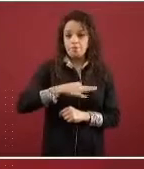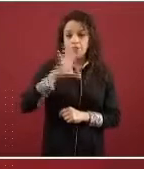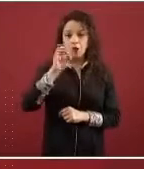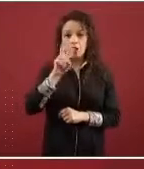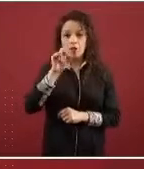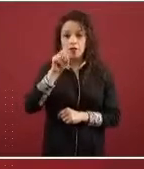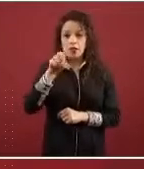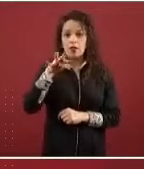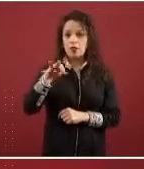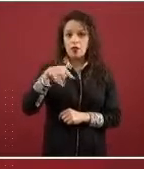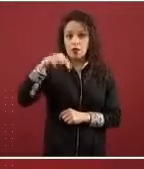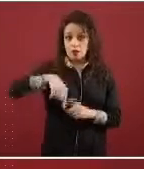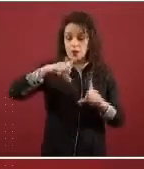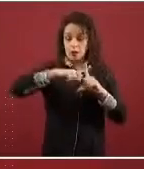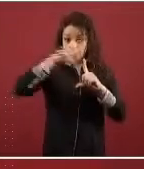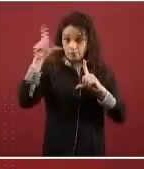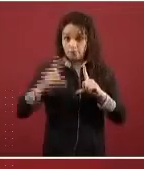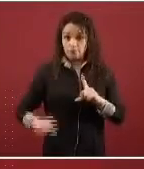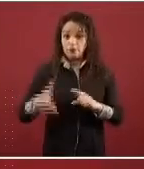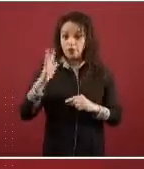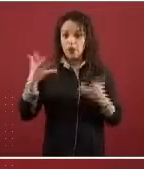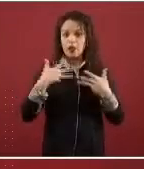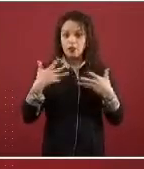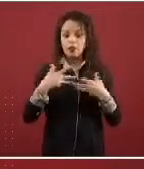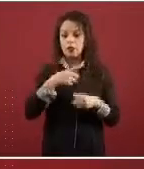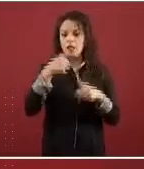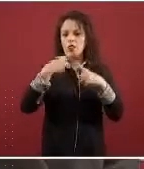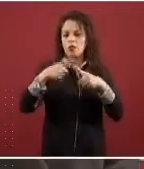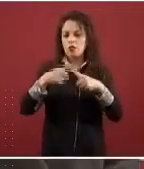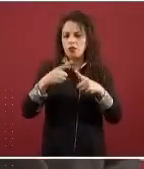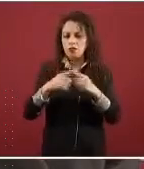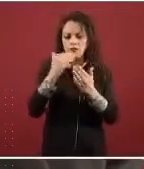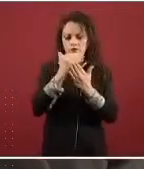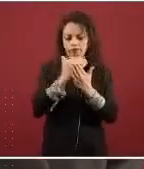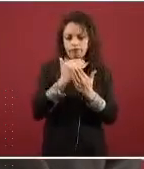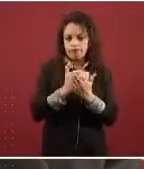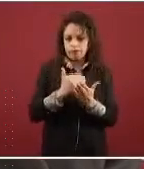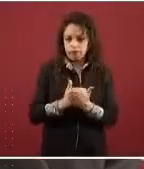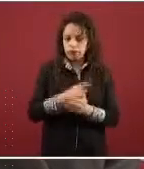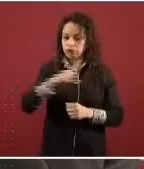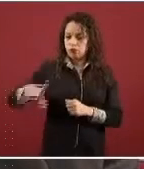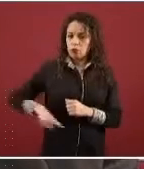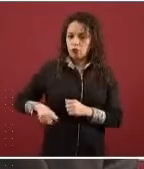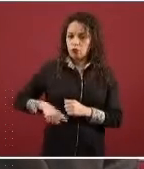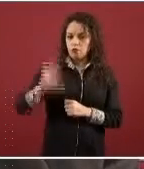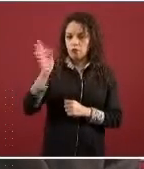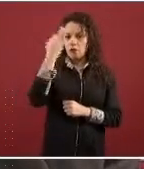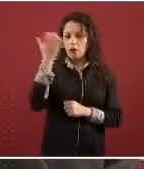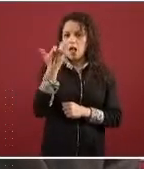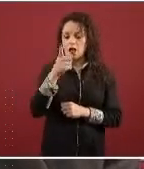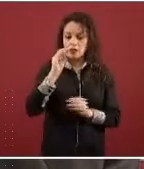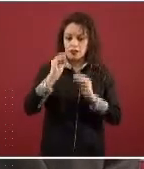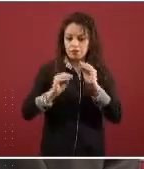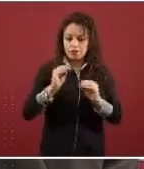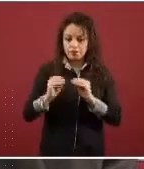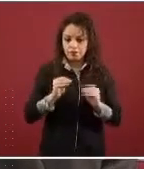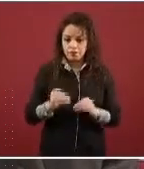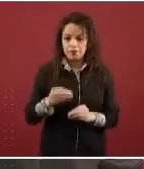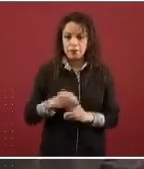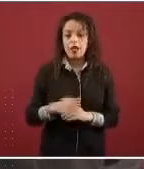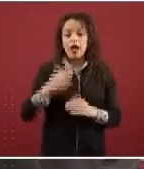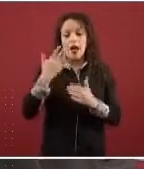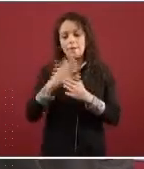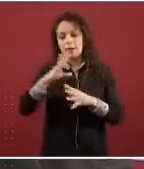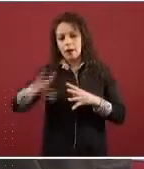COVID-19 en el país, se han dictado diversas medidas por el Gobierno federal incluidas las contenidas en el acuerdo por el que